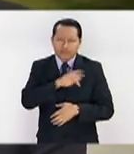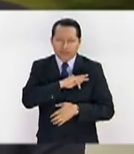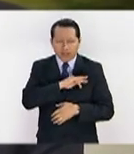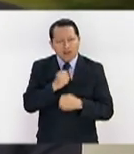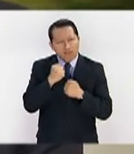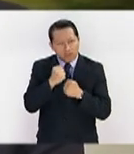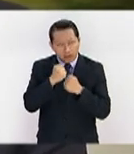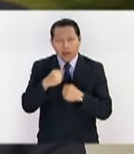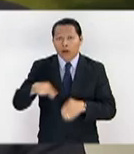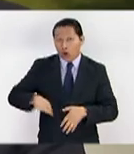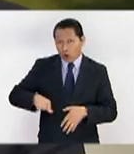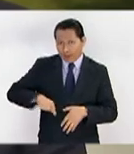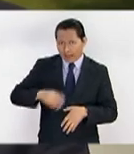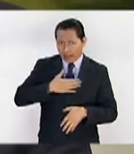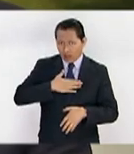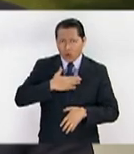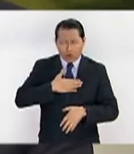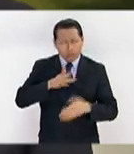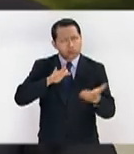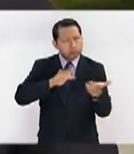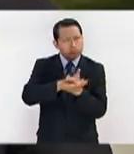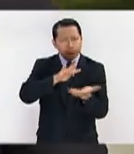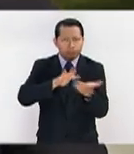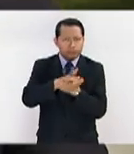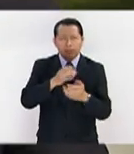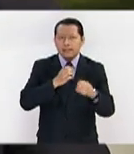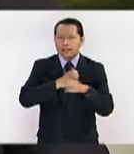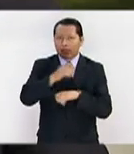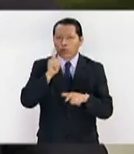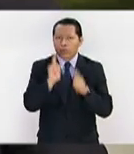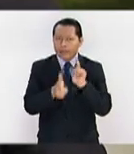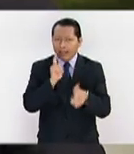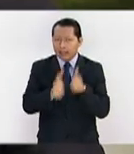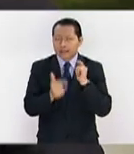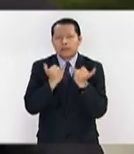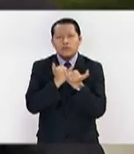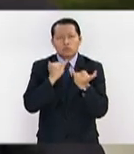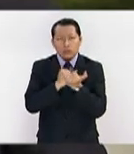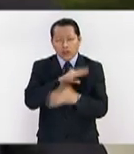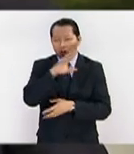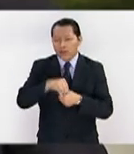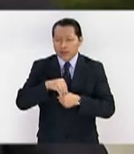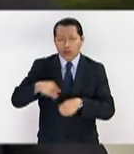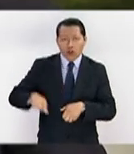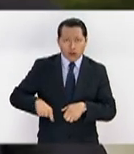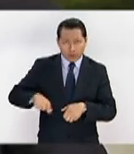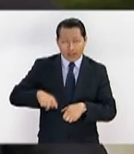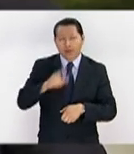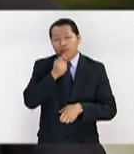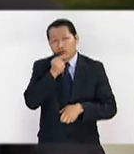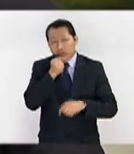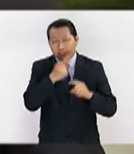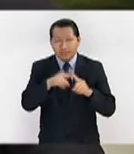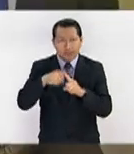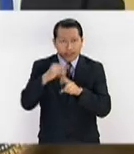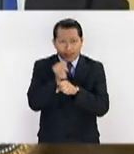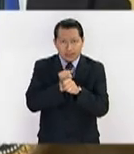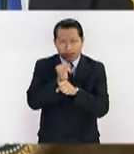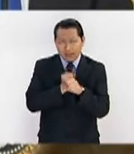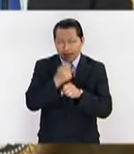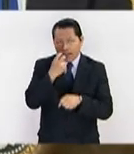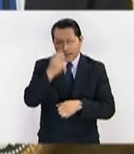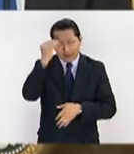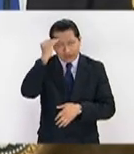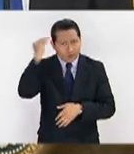gobierno brindará todo el apoyo al gran estado de Texas y a todas las autoridades que investigan este horrible crimen.